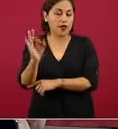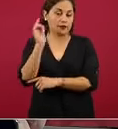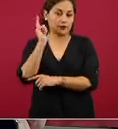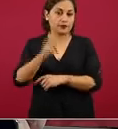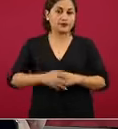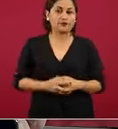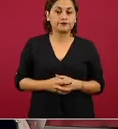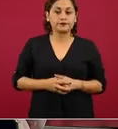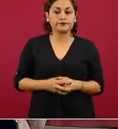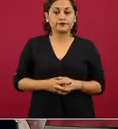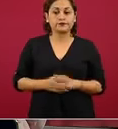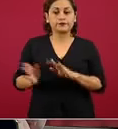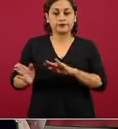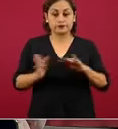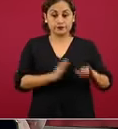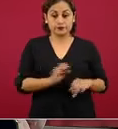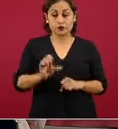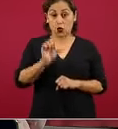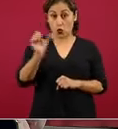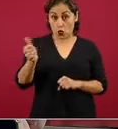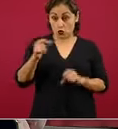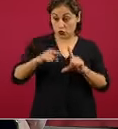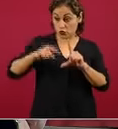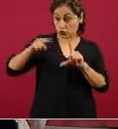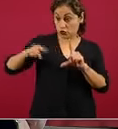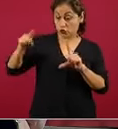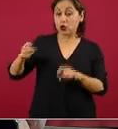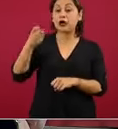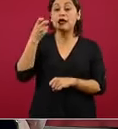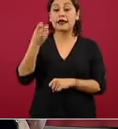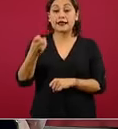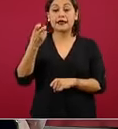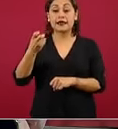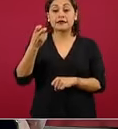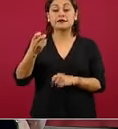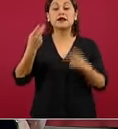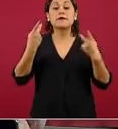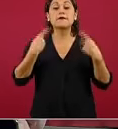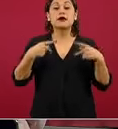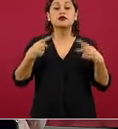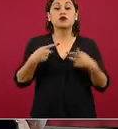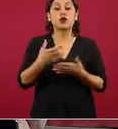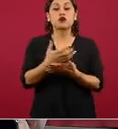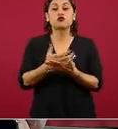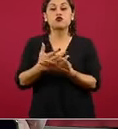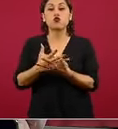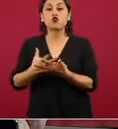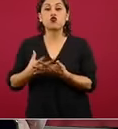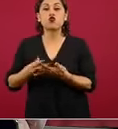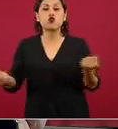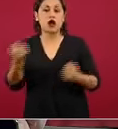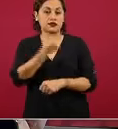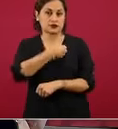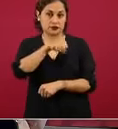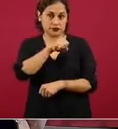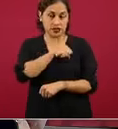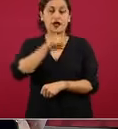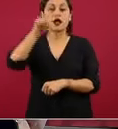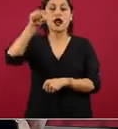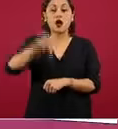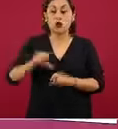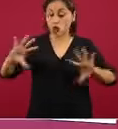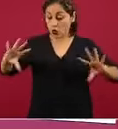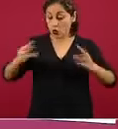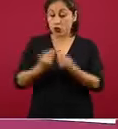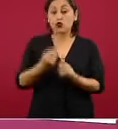lo que vemos en la otra línea es el porcentaje de personas recuperadas, que al día de hoy tenemos una